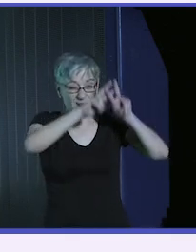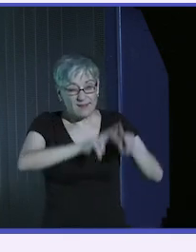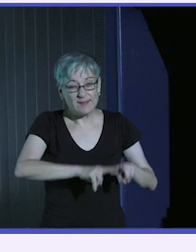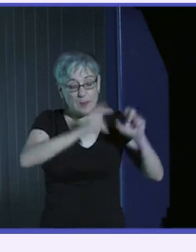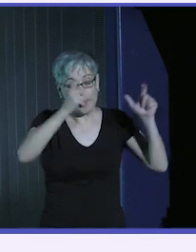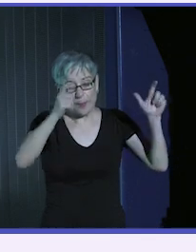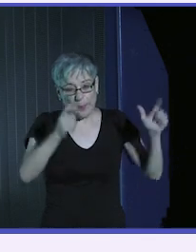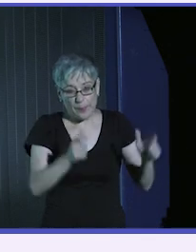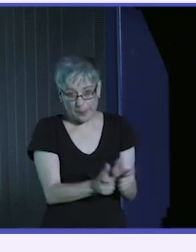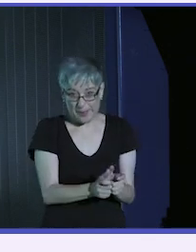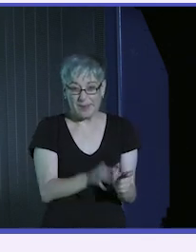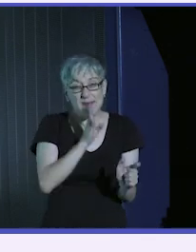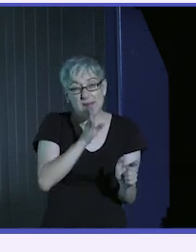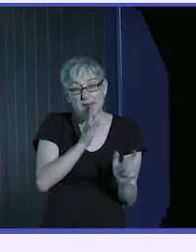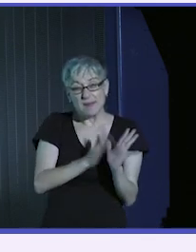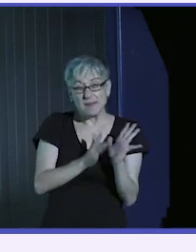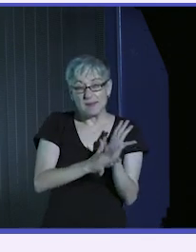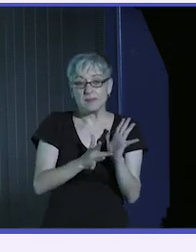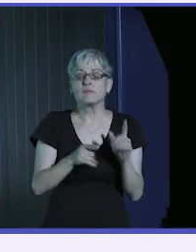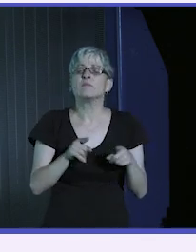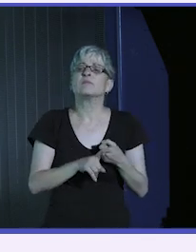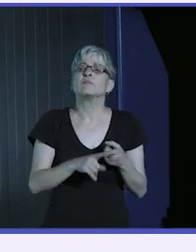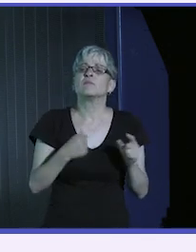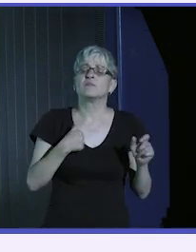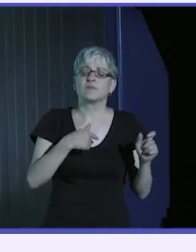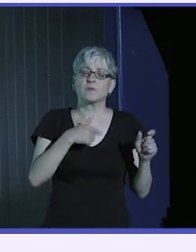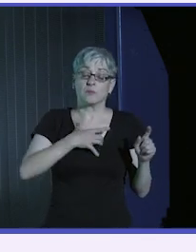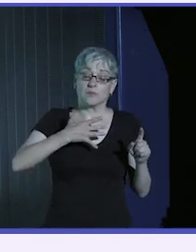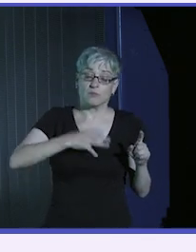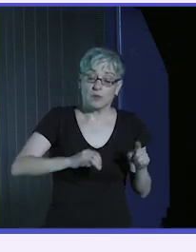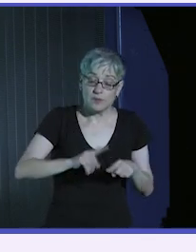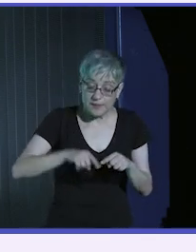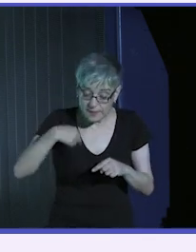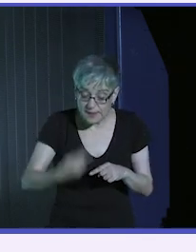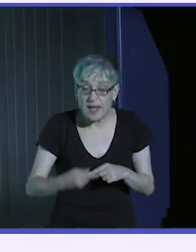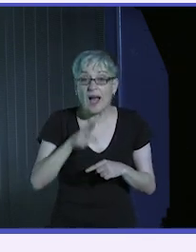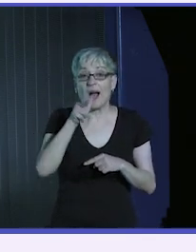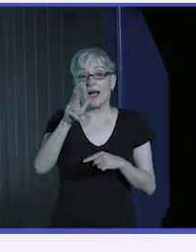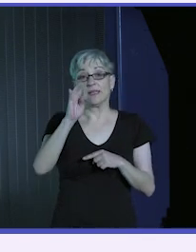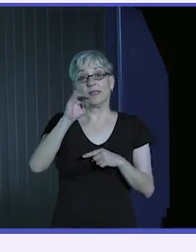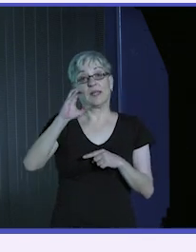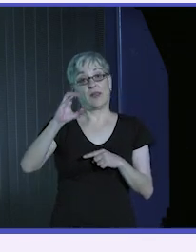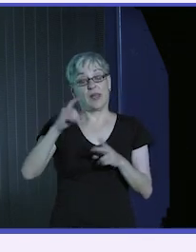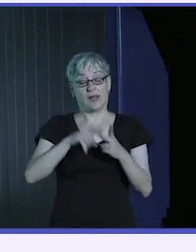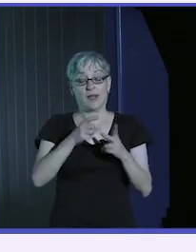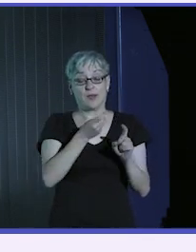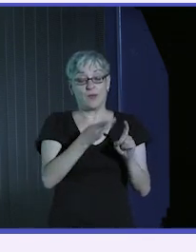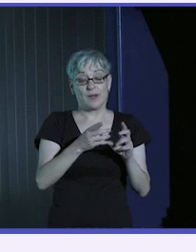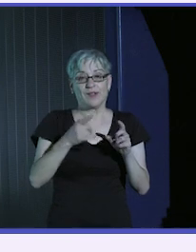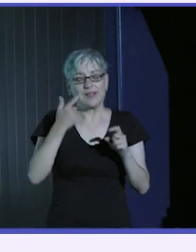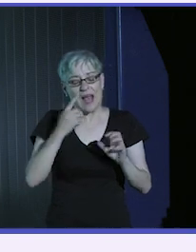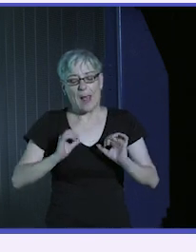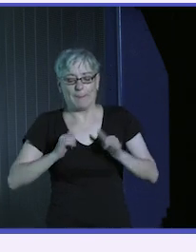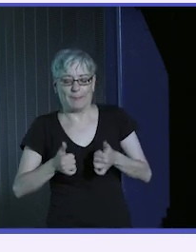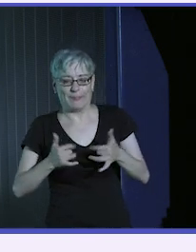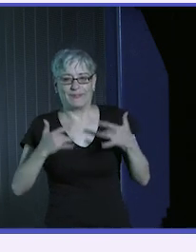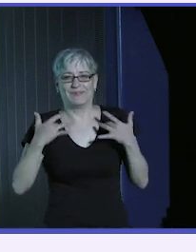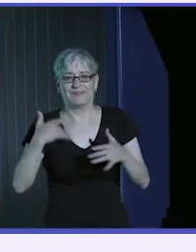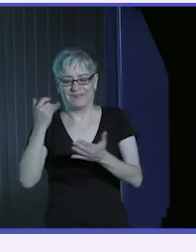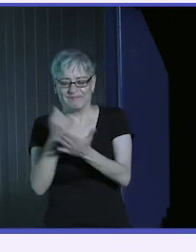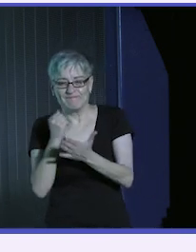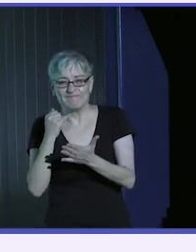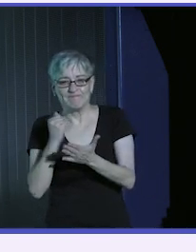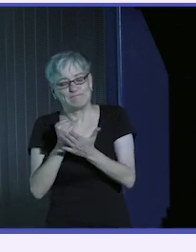las variabilidades, todas esas posibles combinatorias, y posteriormente con HPC, con ese número más reducido, simular las interacciones entre